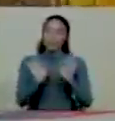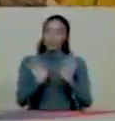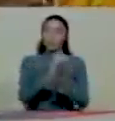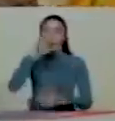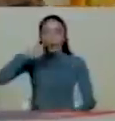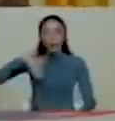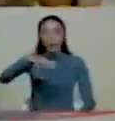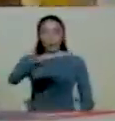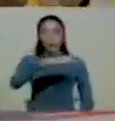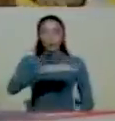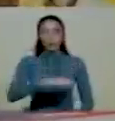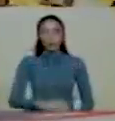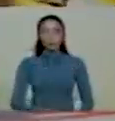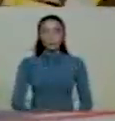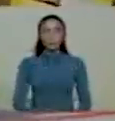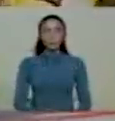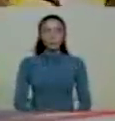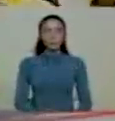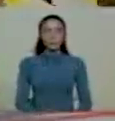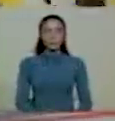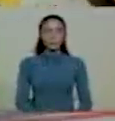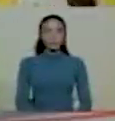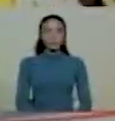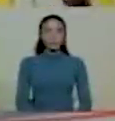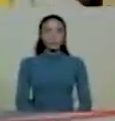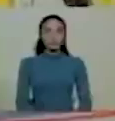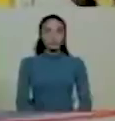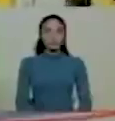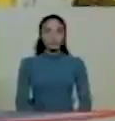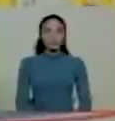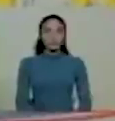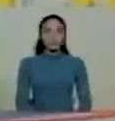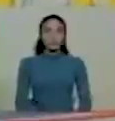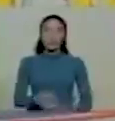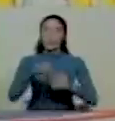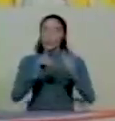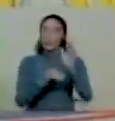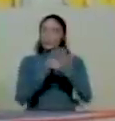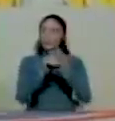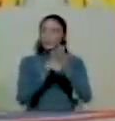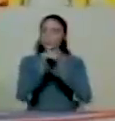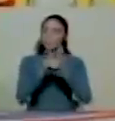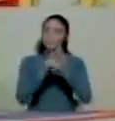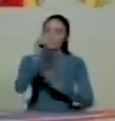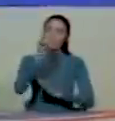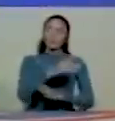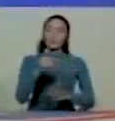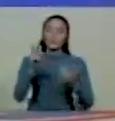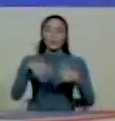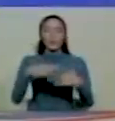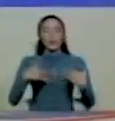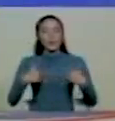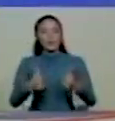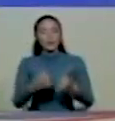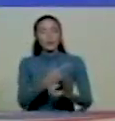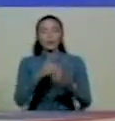para el pueblo. Y aumentar la inversión